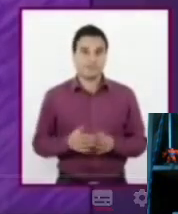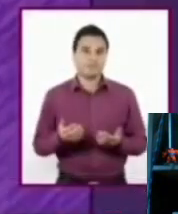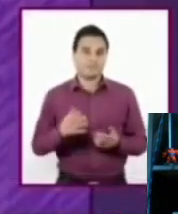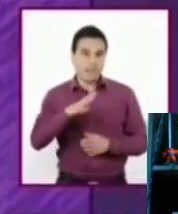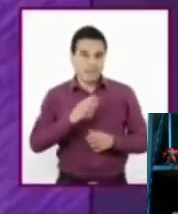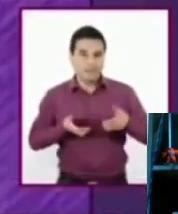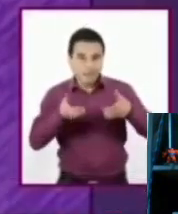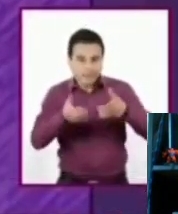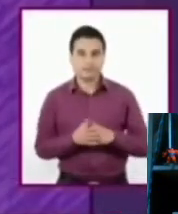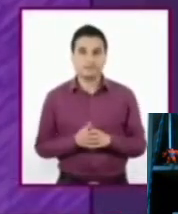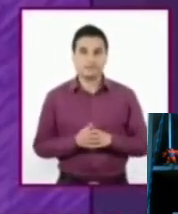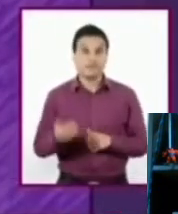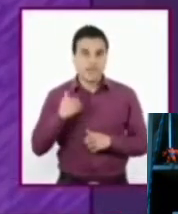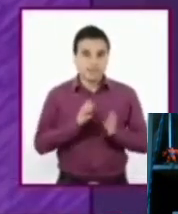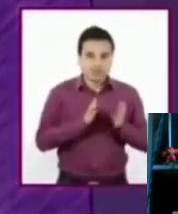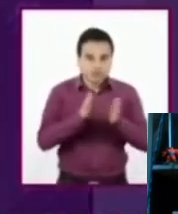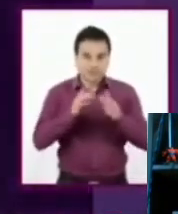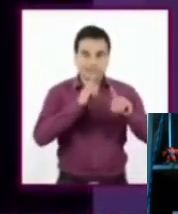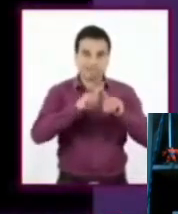calles del street